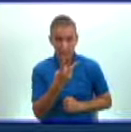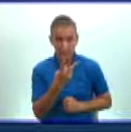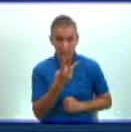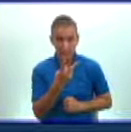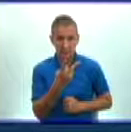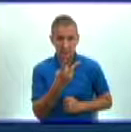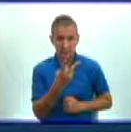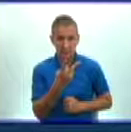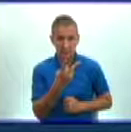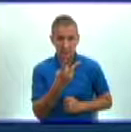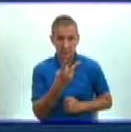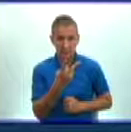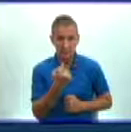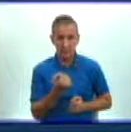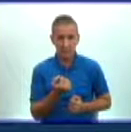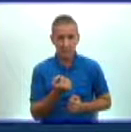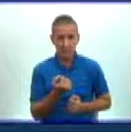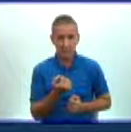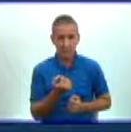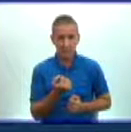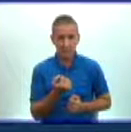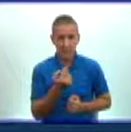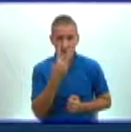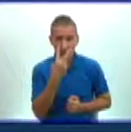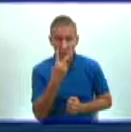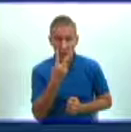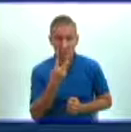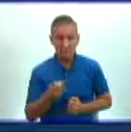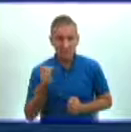¿Pudieron tomar la pérdida de la idea central?